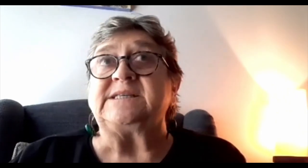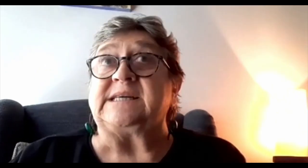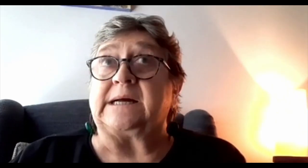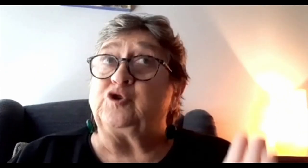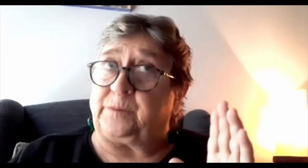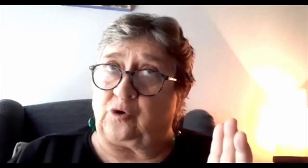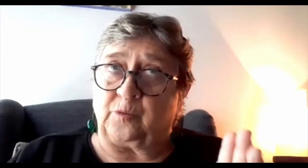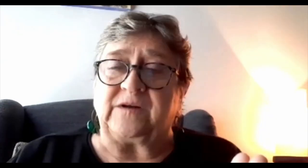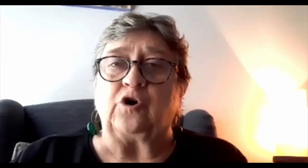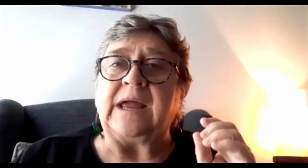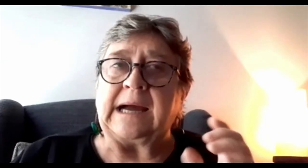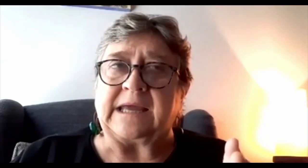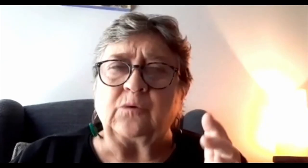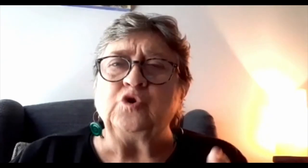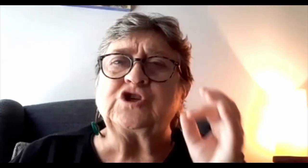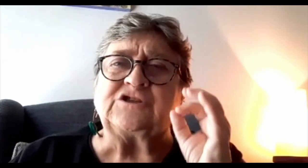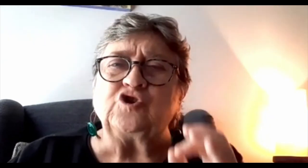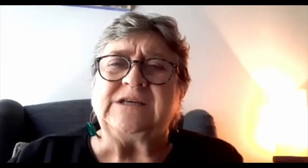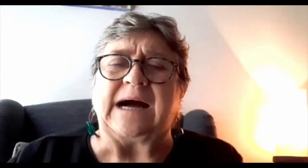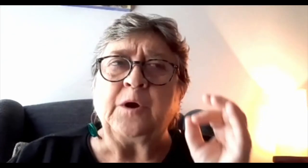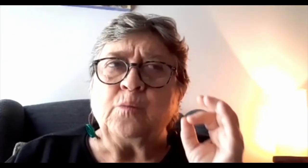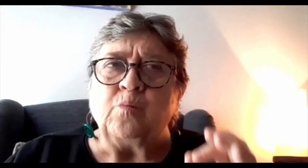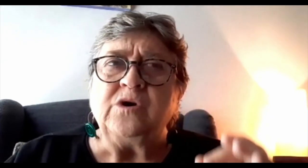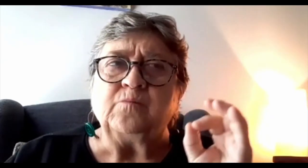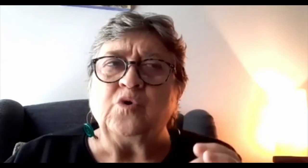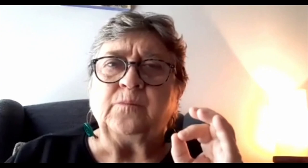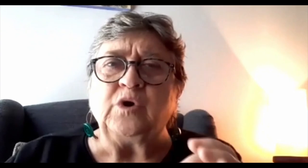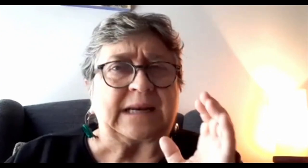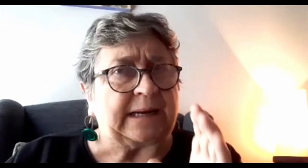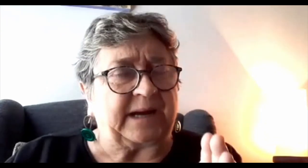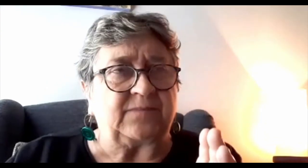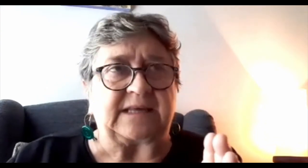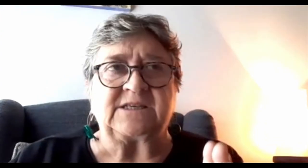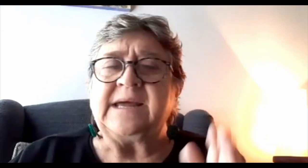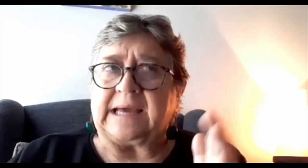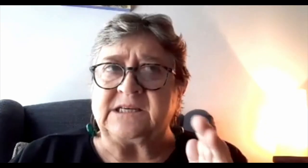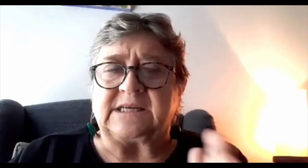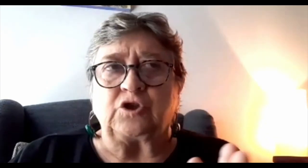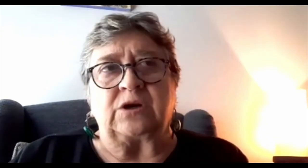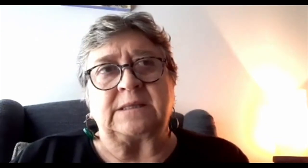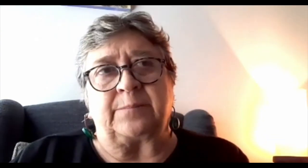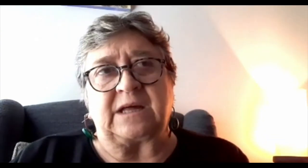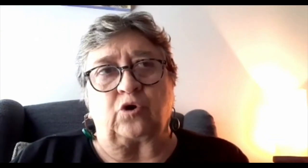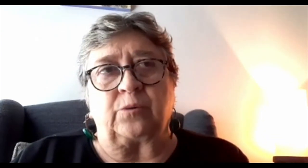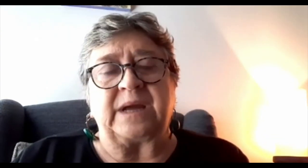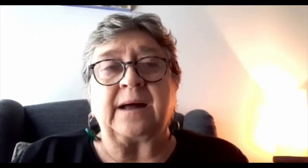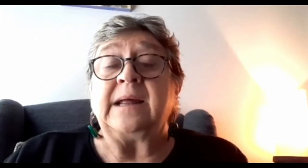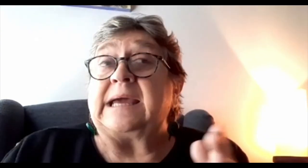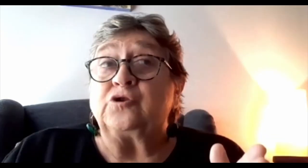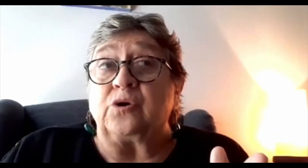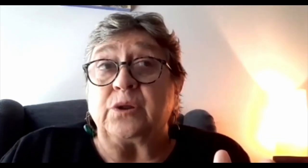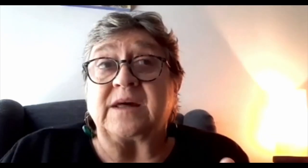como quisiéramos, pero como digo, hay algunos que son ya muy, muy, muy relevantes, insisto, con el tema de